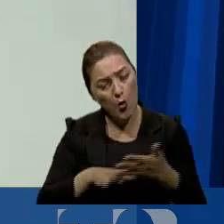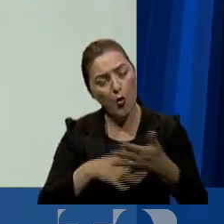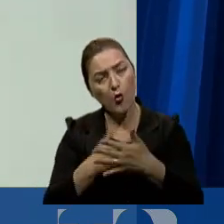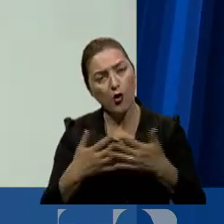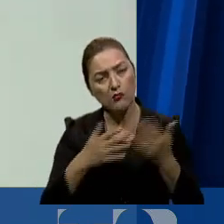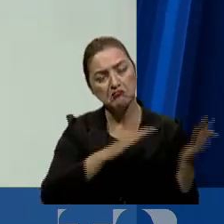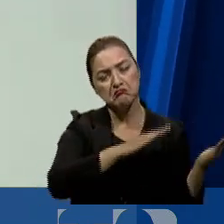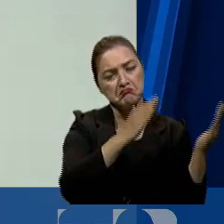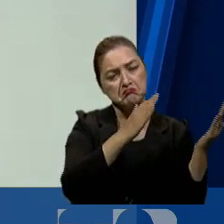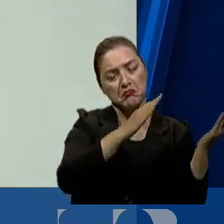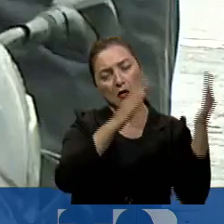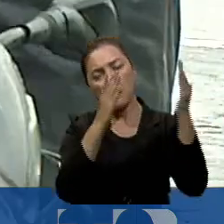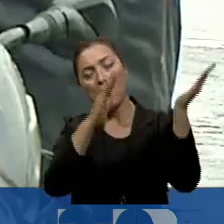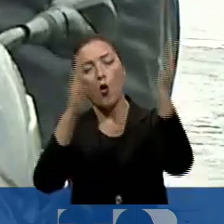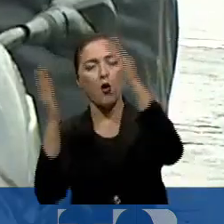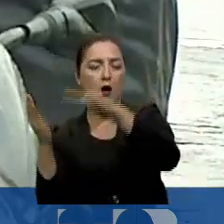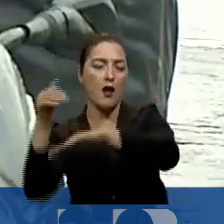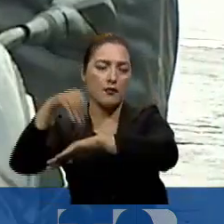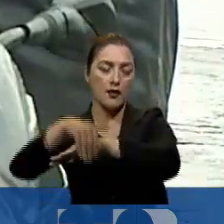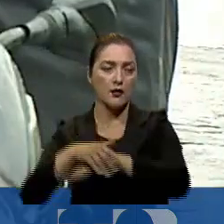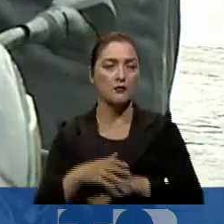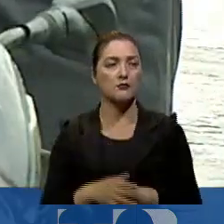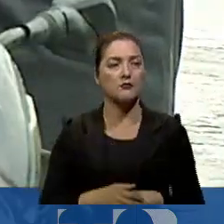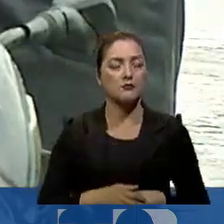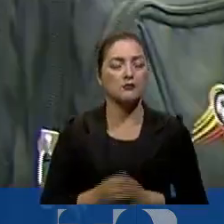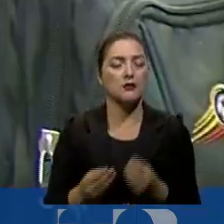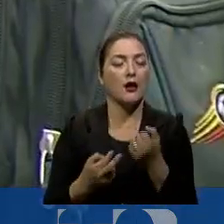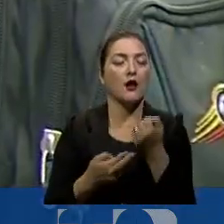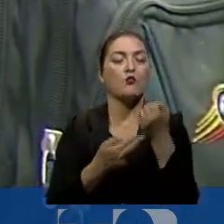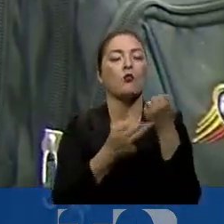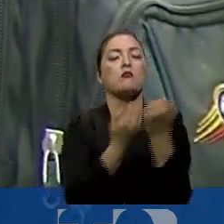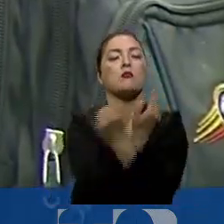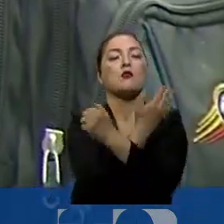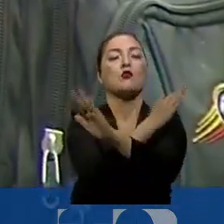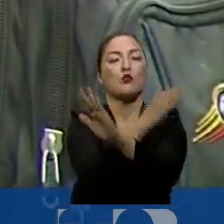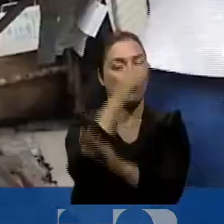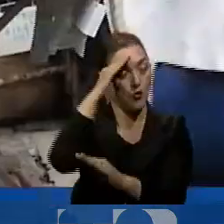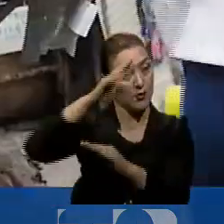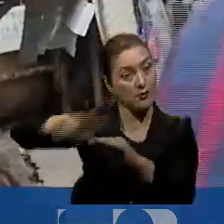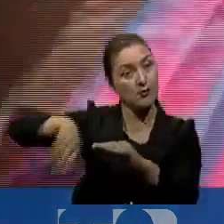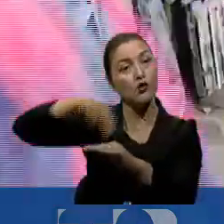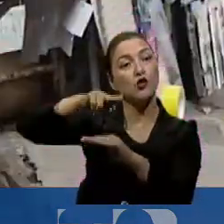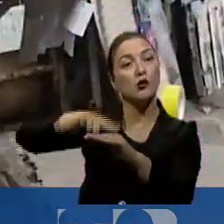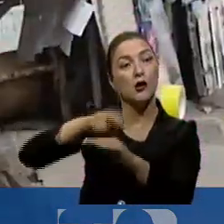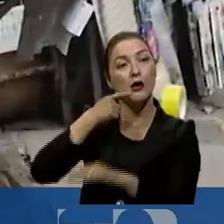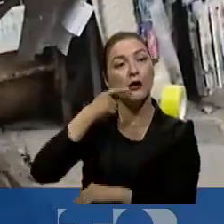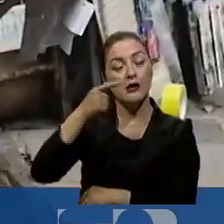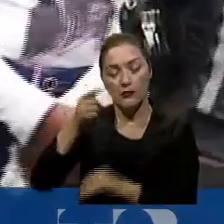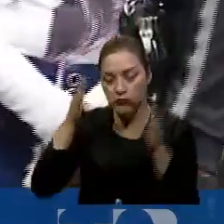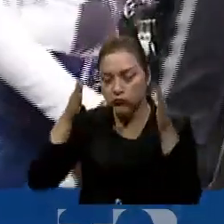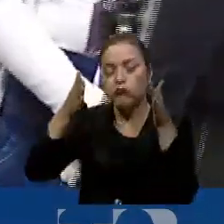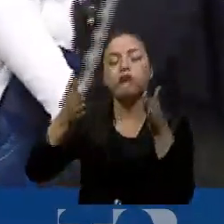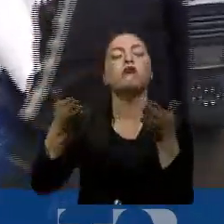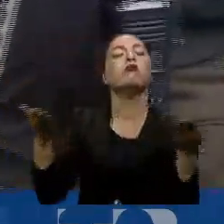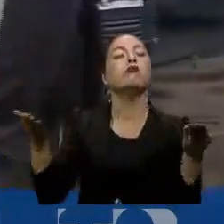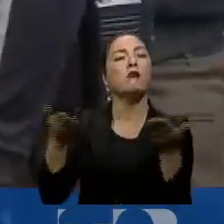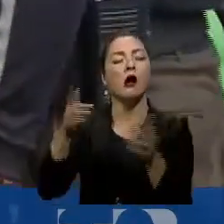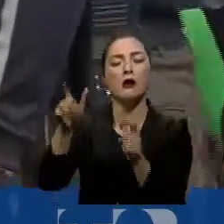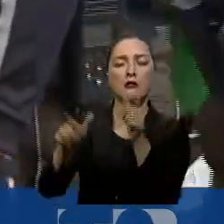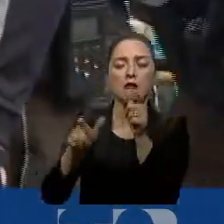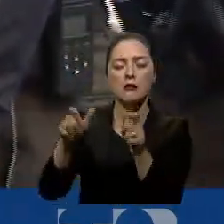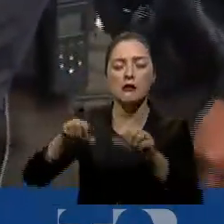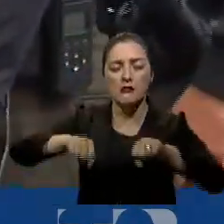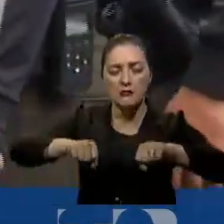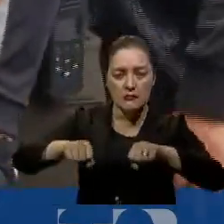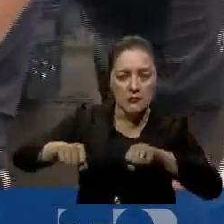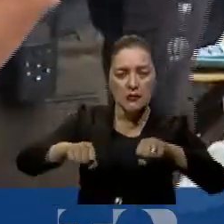vez puede ser en el día o en la tarde. Para reforzar las acciones preventivas, la Policía Nacional asegura que enfoca sus operativos hacia personas que